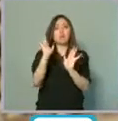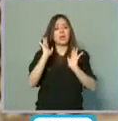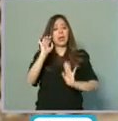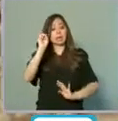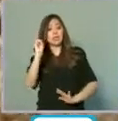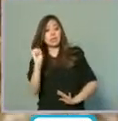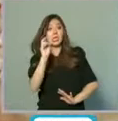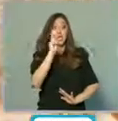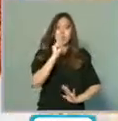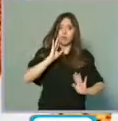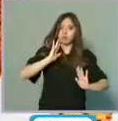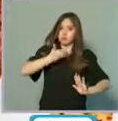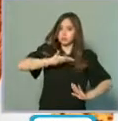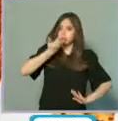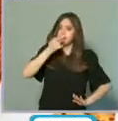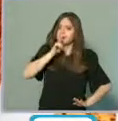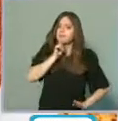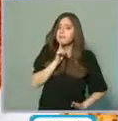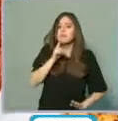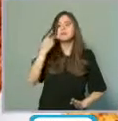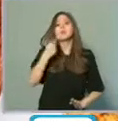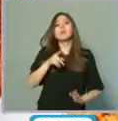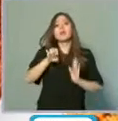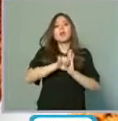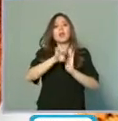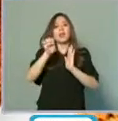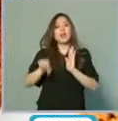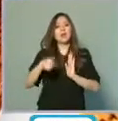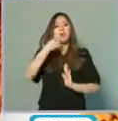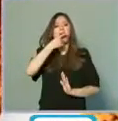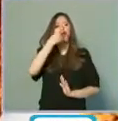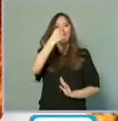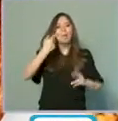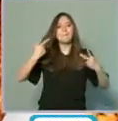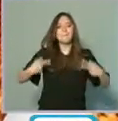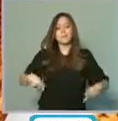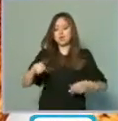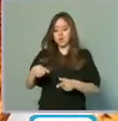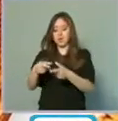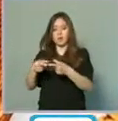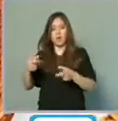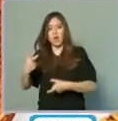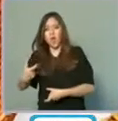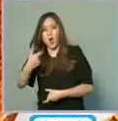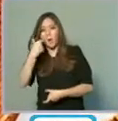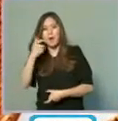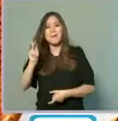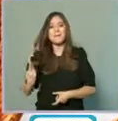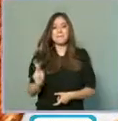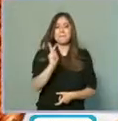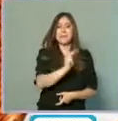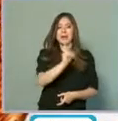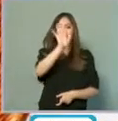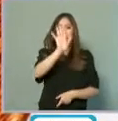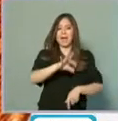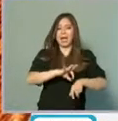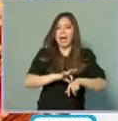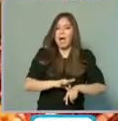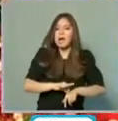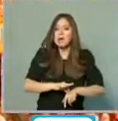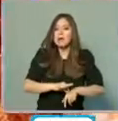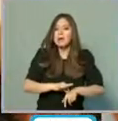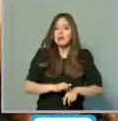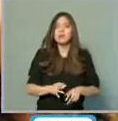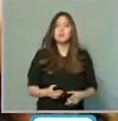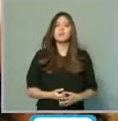al contrario, que era casi lo mismo que estar comiendo un pedazo de carne. No, definitivamente no, pero en cuanto a